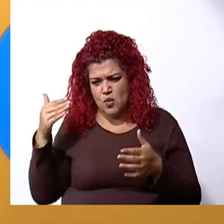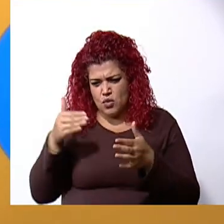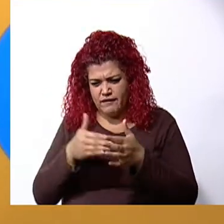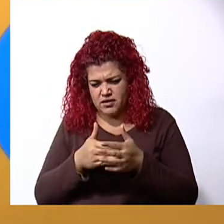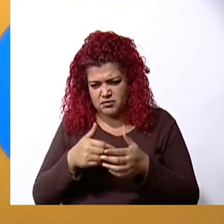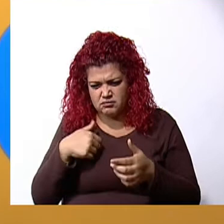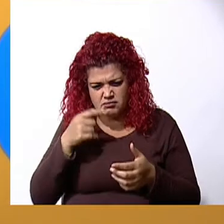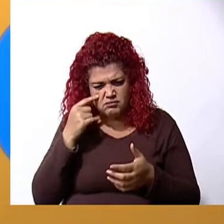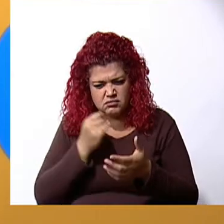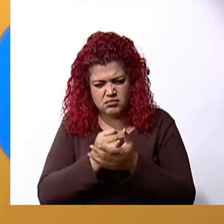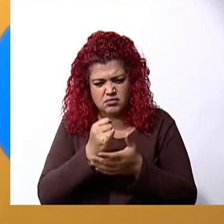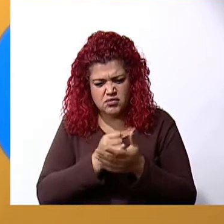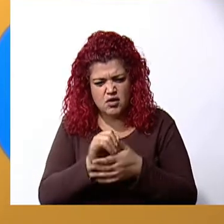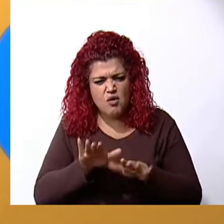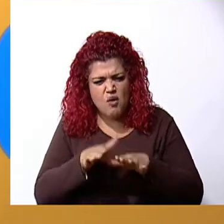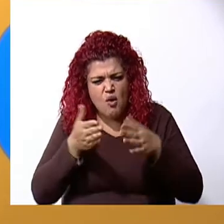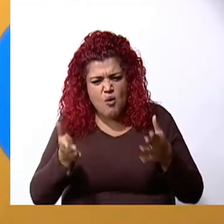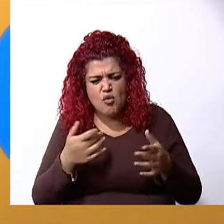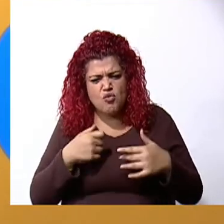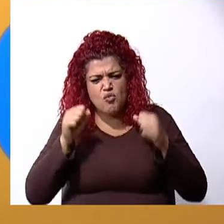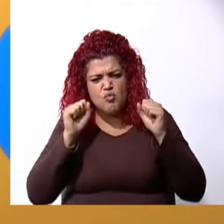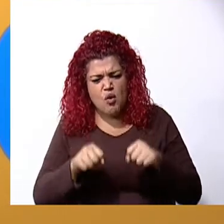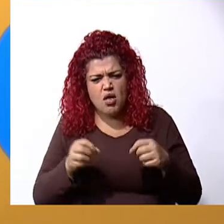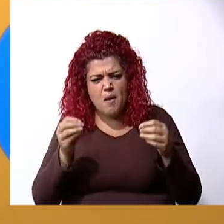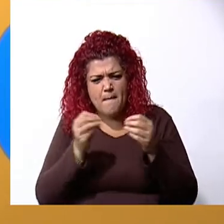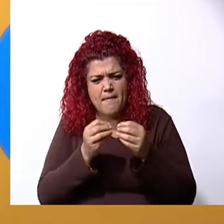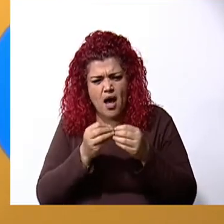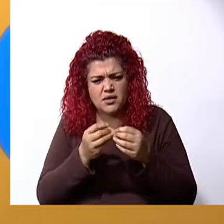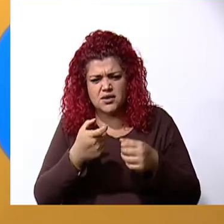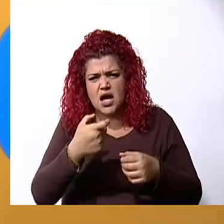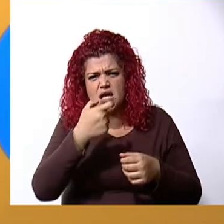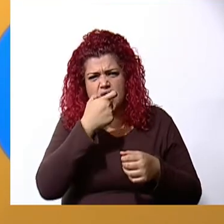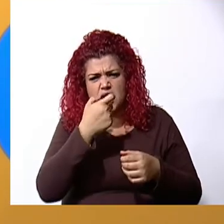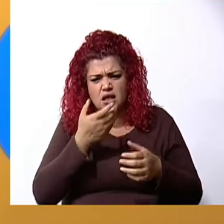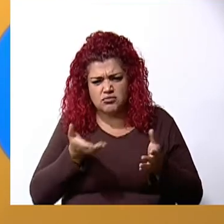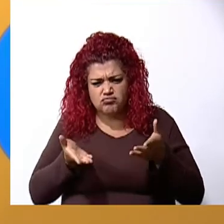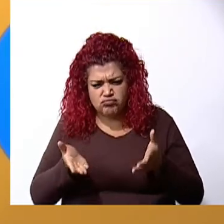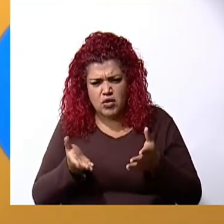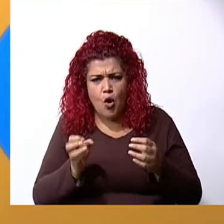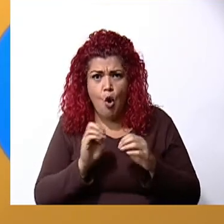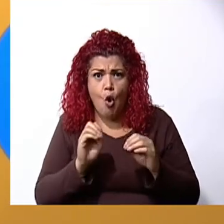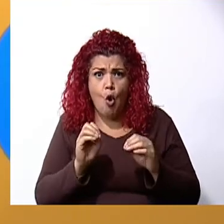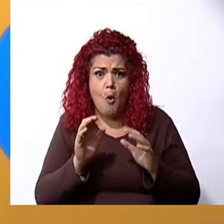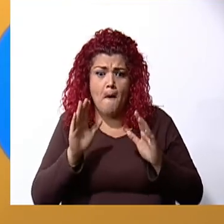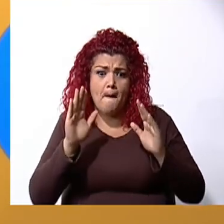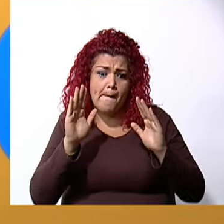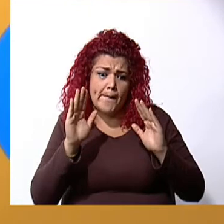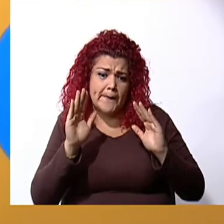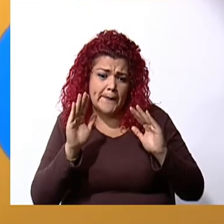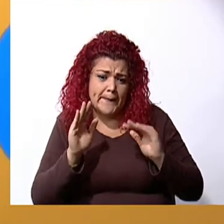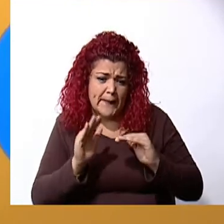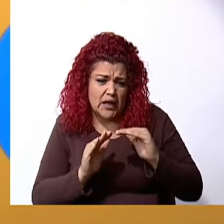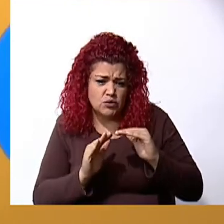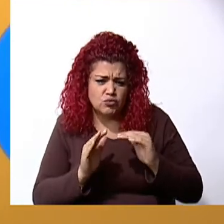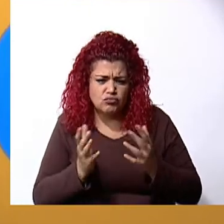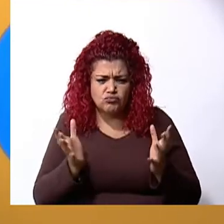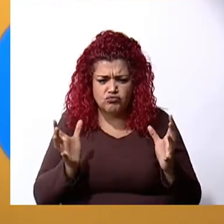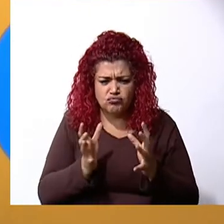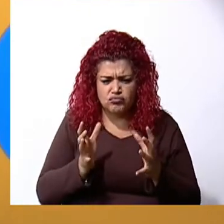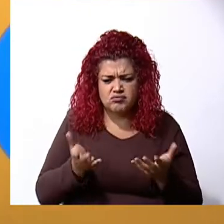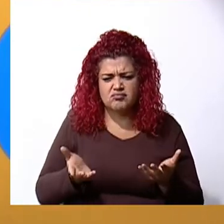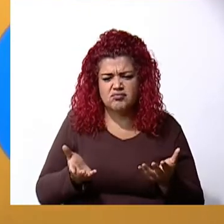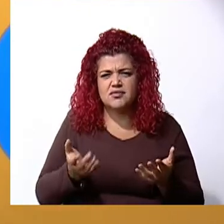esto? ¿Cómo podemos hacer más galletas o menos galletas? A ver,